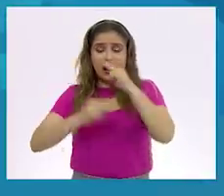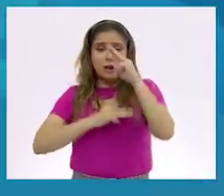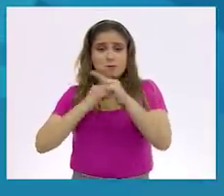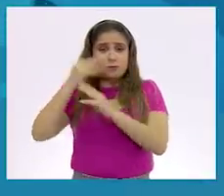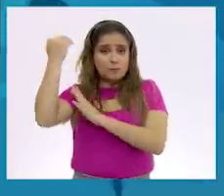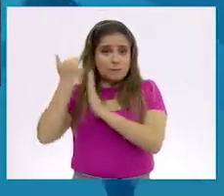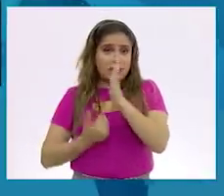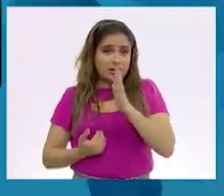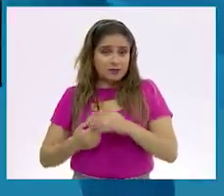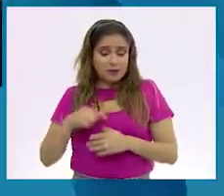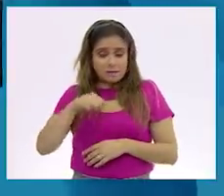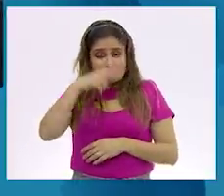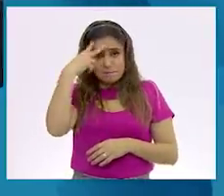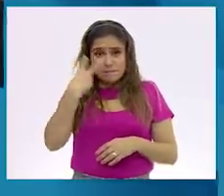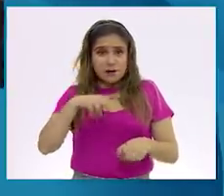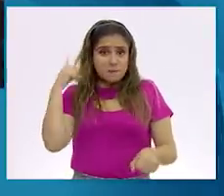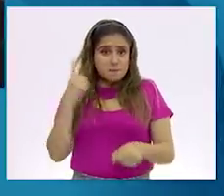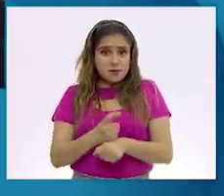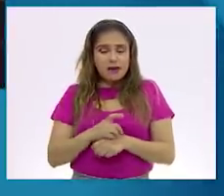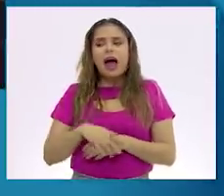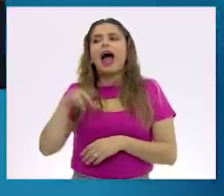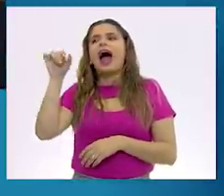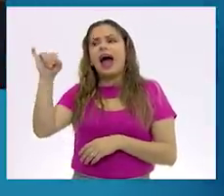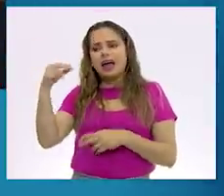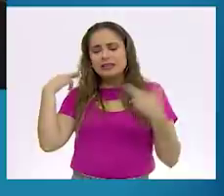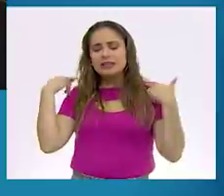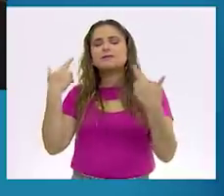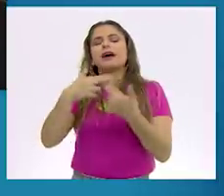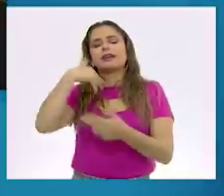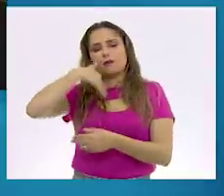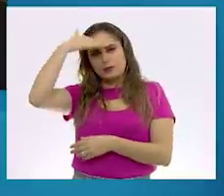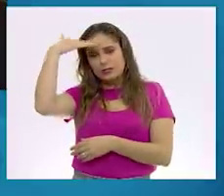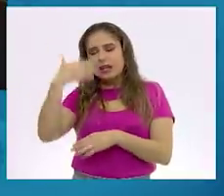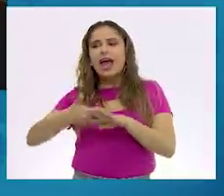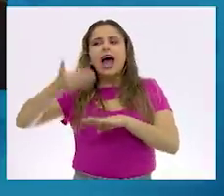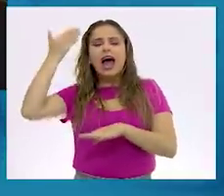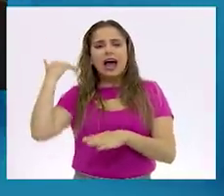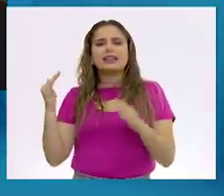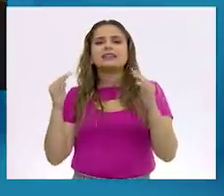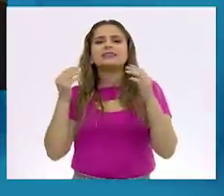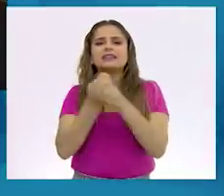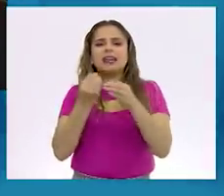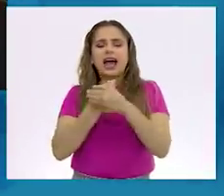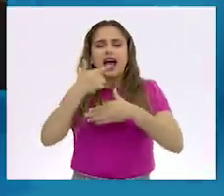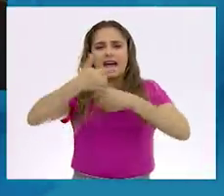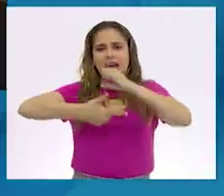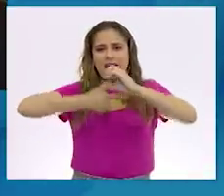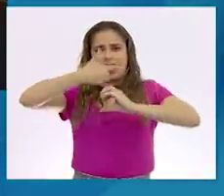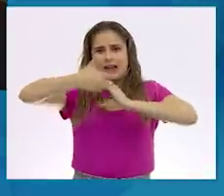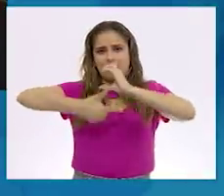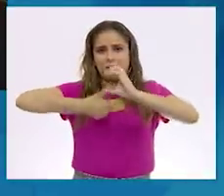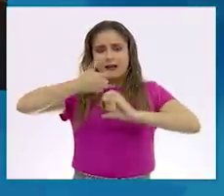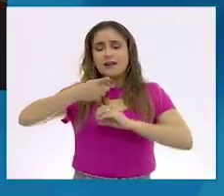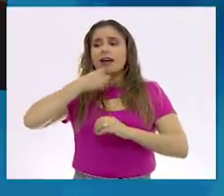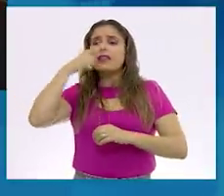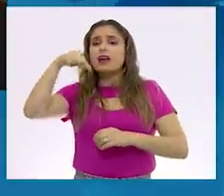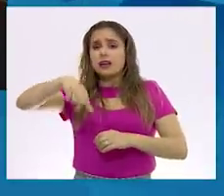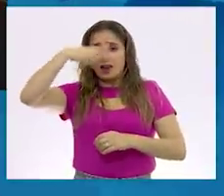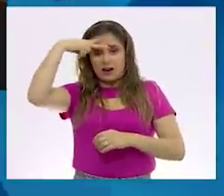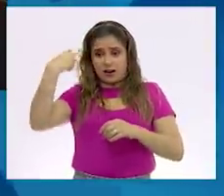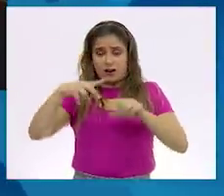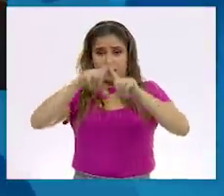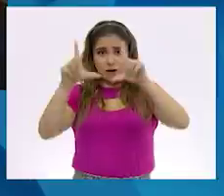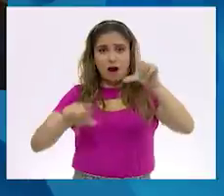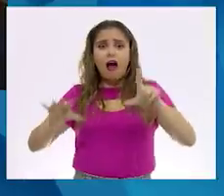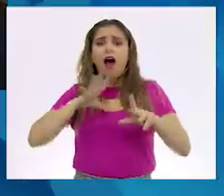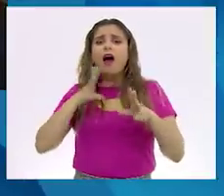claro, profesor, eso lo vimos en clase de geografía cuando habló de la riqueza de plantas y animales en México.